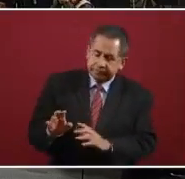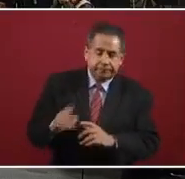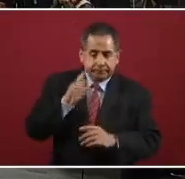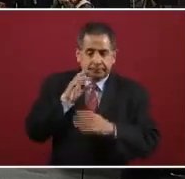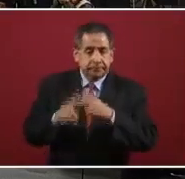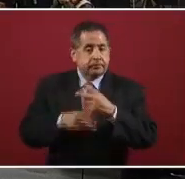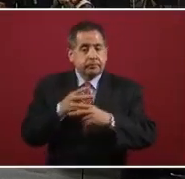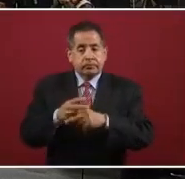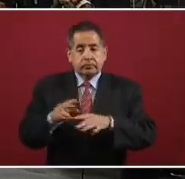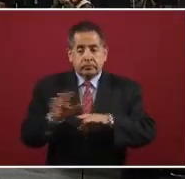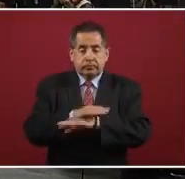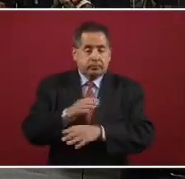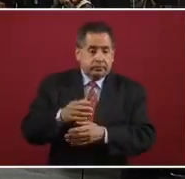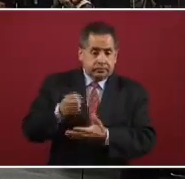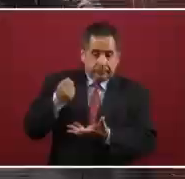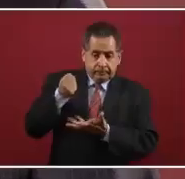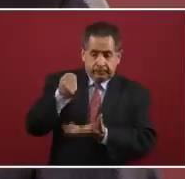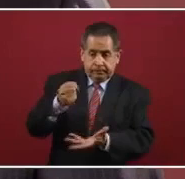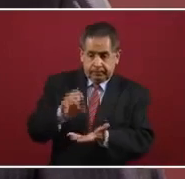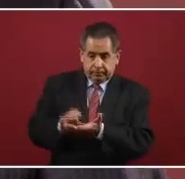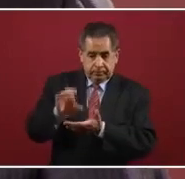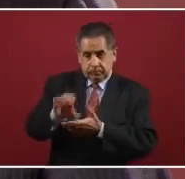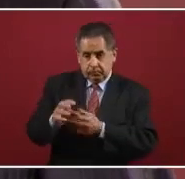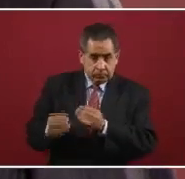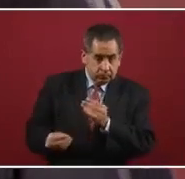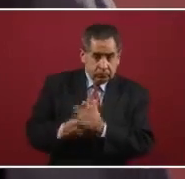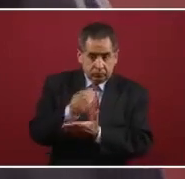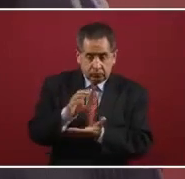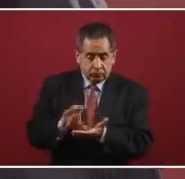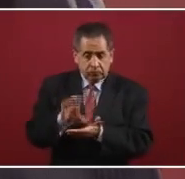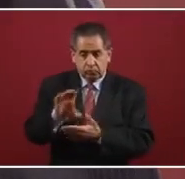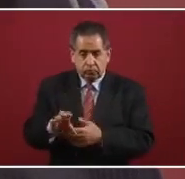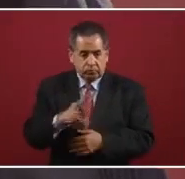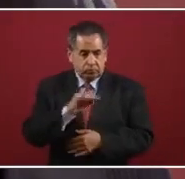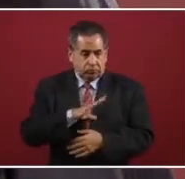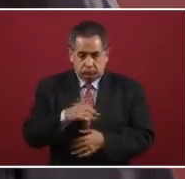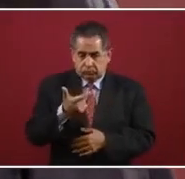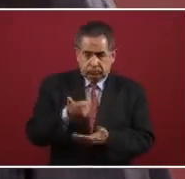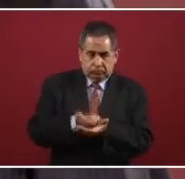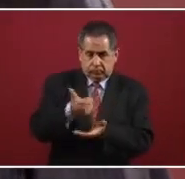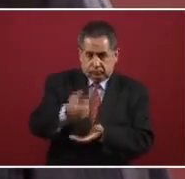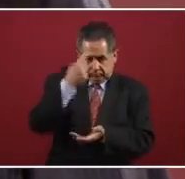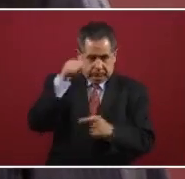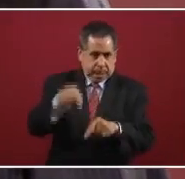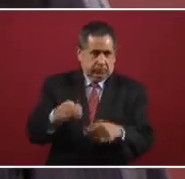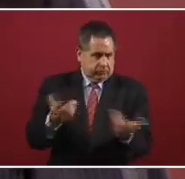a elaborarse el presupuesto nuevo, sencillamente ya no van a existir